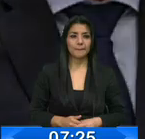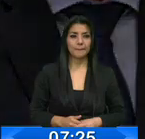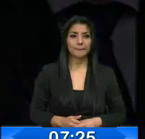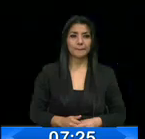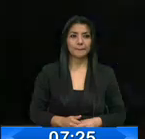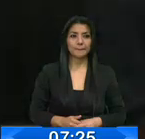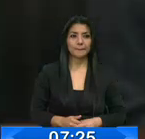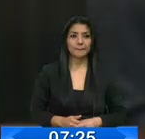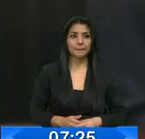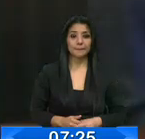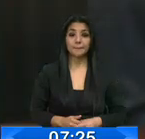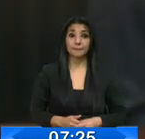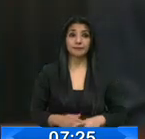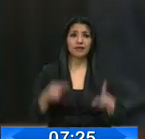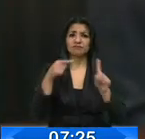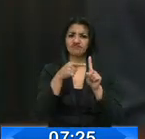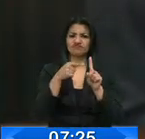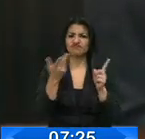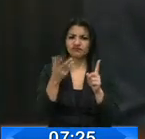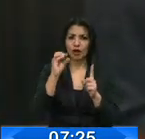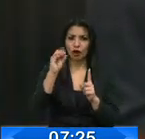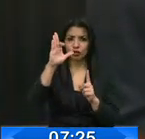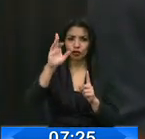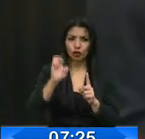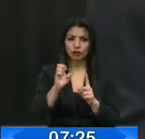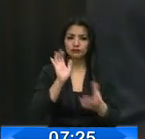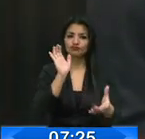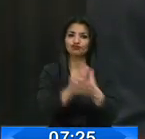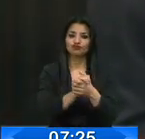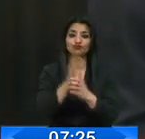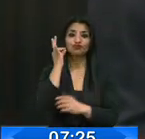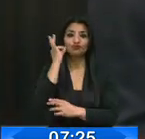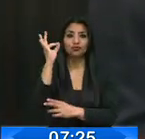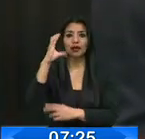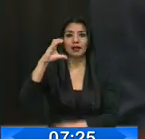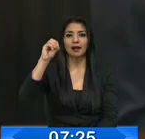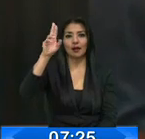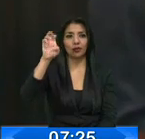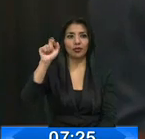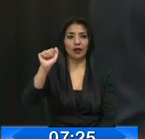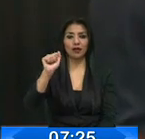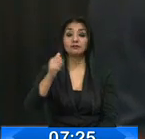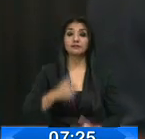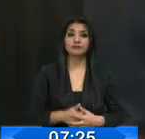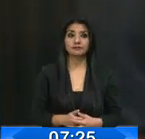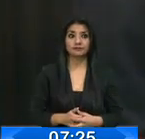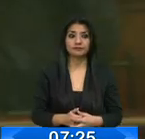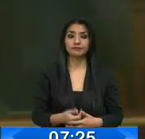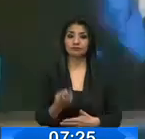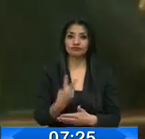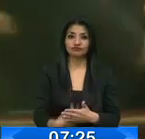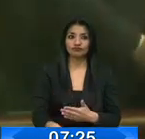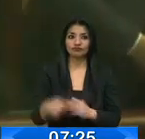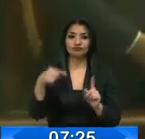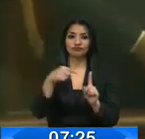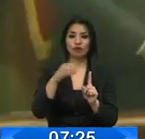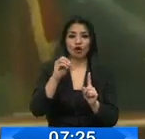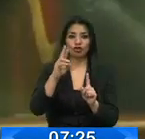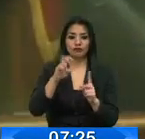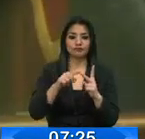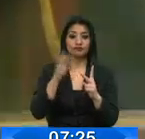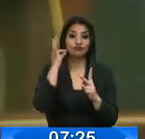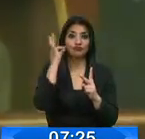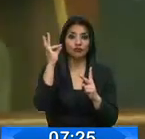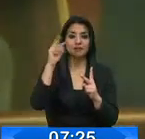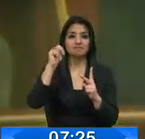Guayaquil. Otto Sonnenhausner es casado con Claudia Salín y es padre de Otto Ramón, Claudia Elena